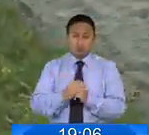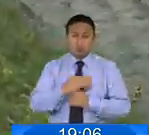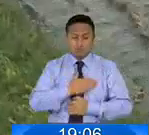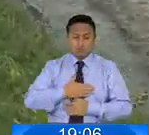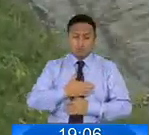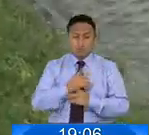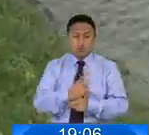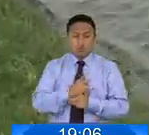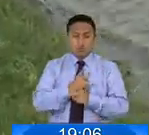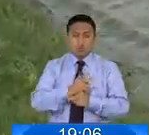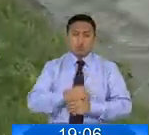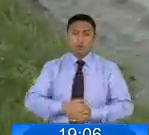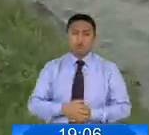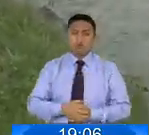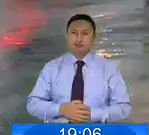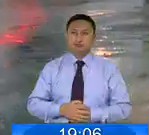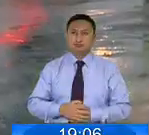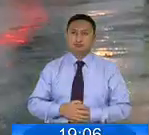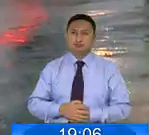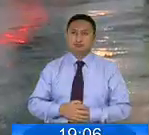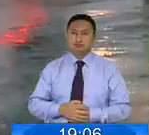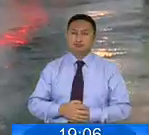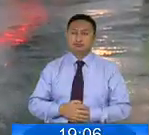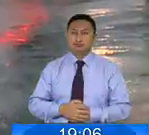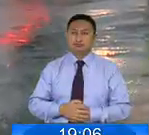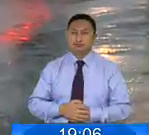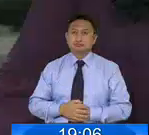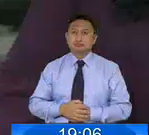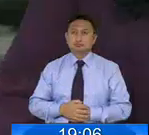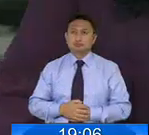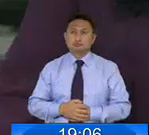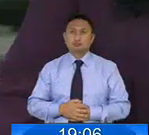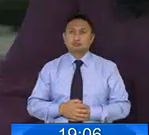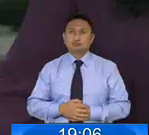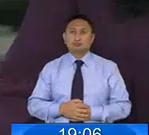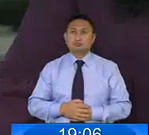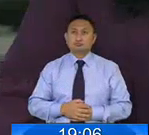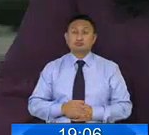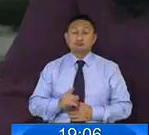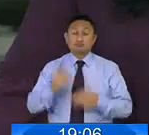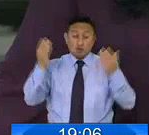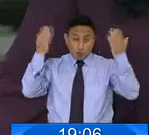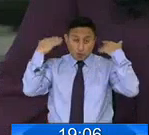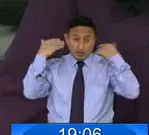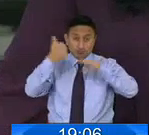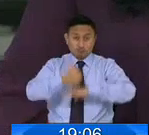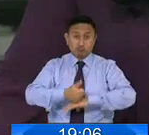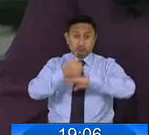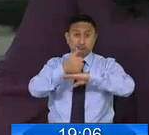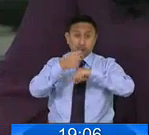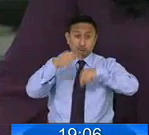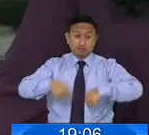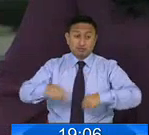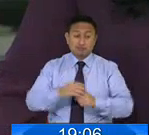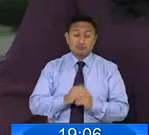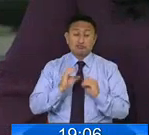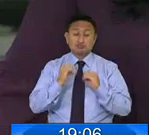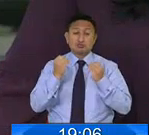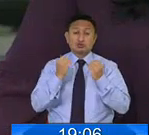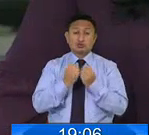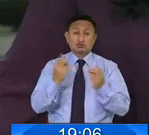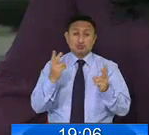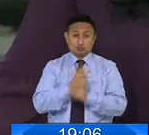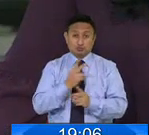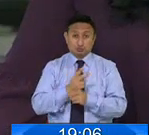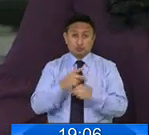las medidas del caso, informó Marilyn Jaramillo. En la ciudad de Guayaquil, autoridades desarticularon una organización